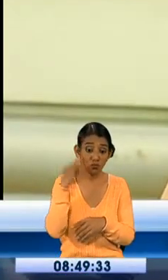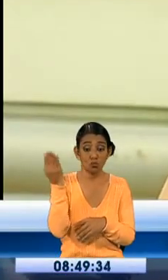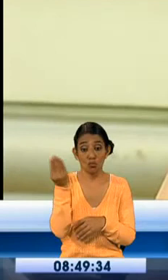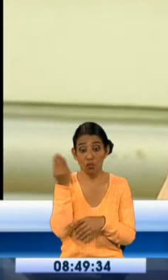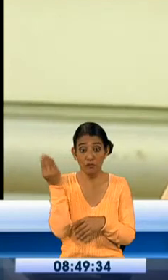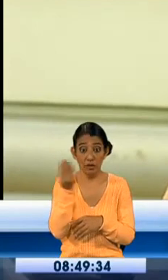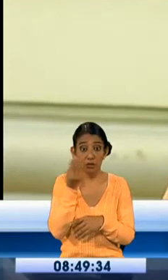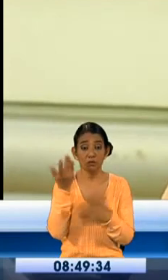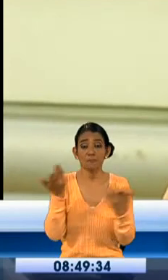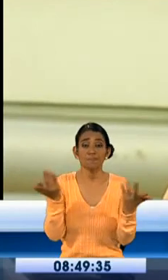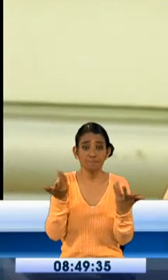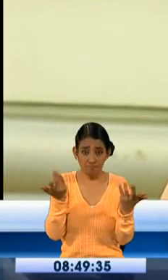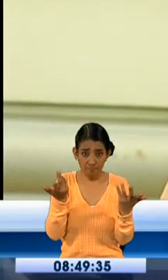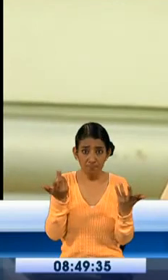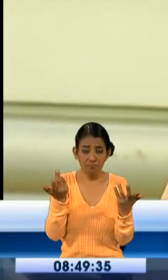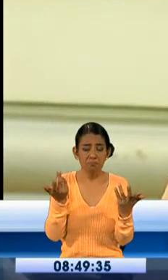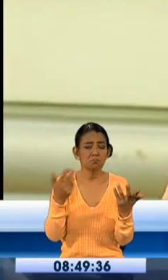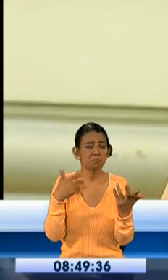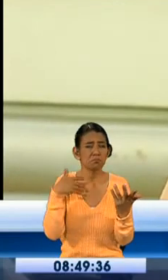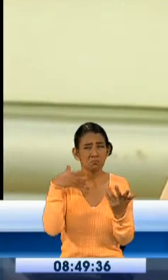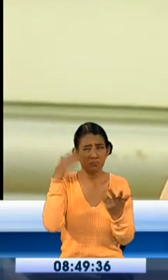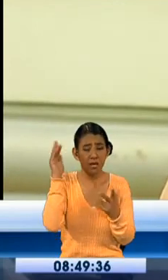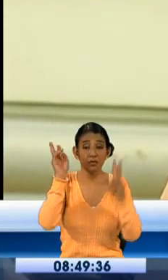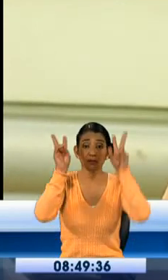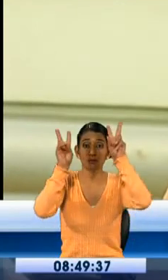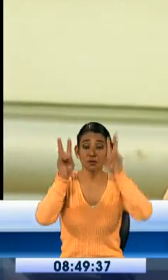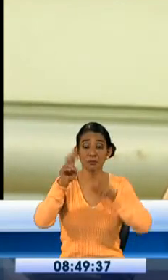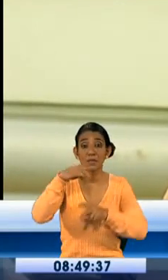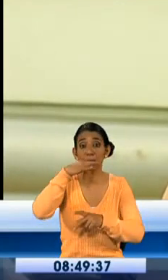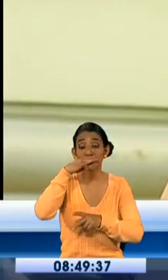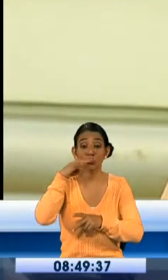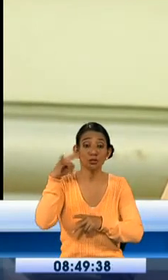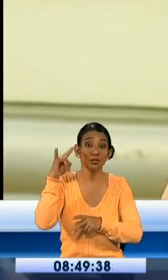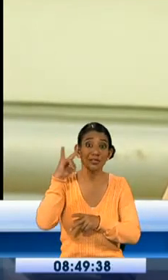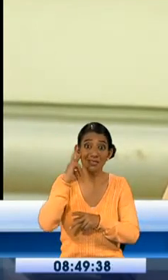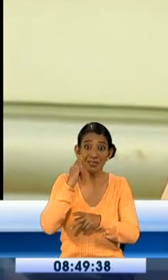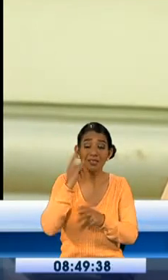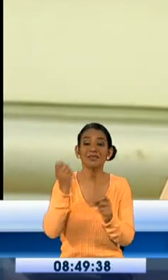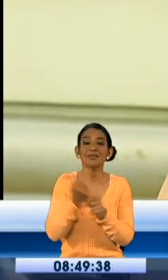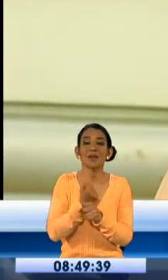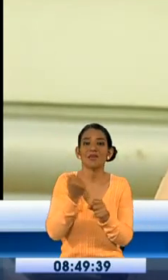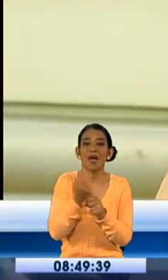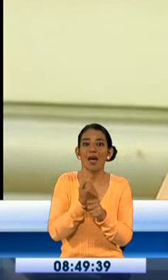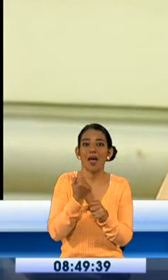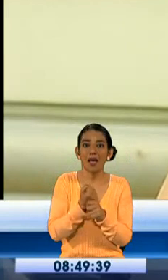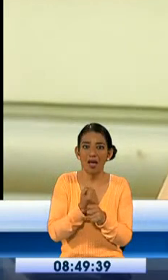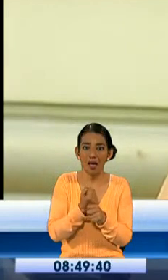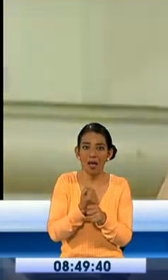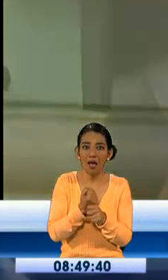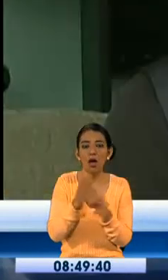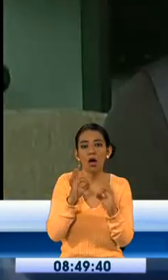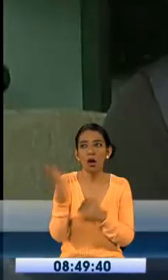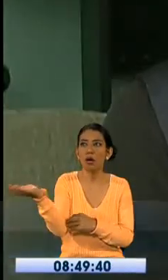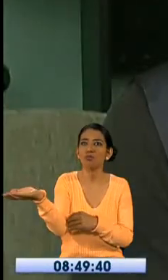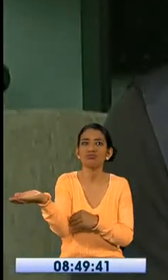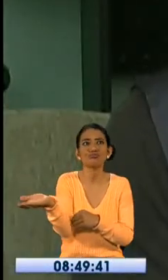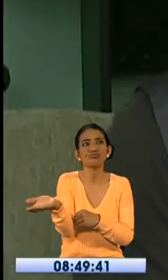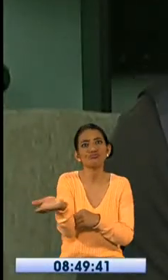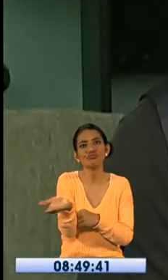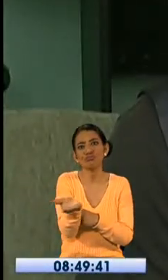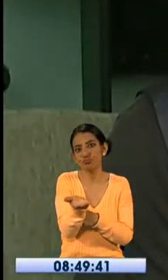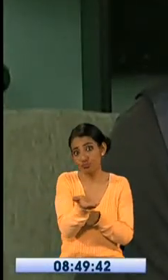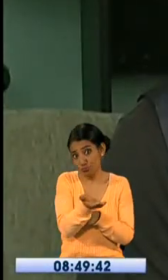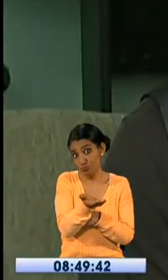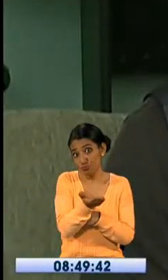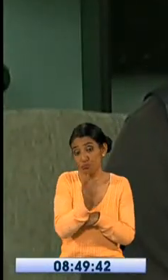donde tenemos principalmente niños expuestos a situaciones de trabajo infantil o mendicidad. Pero al notar